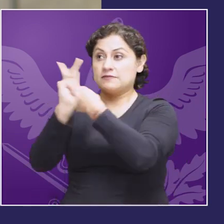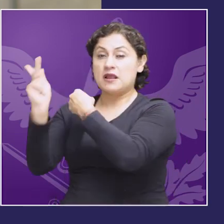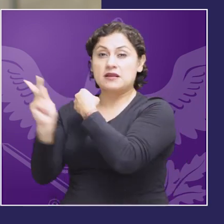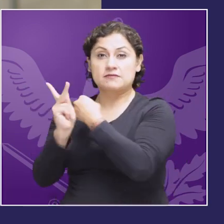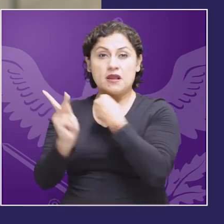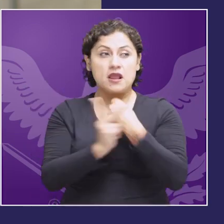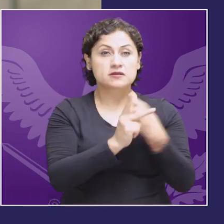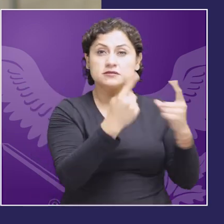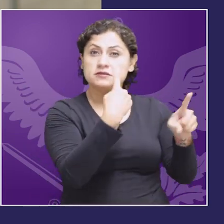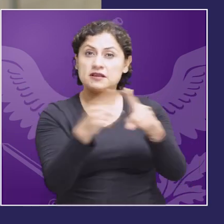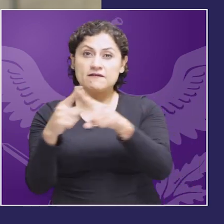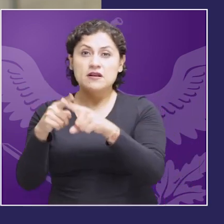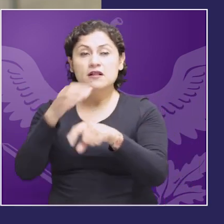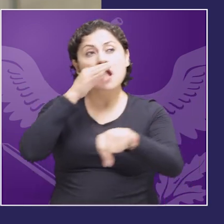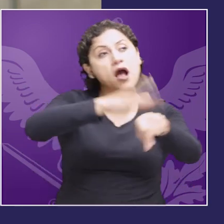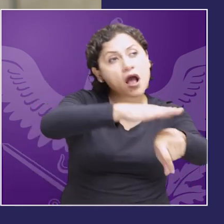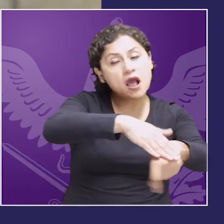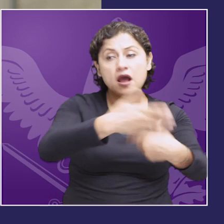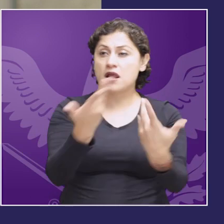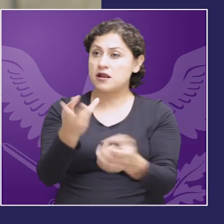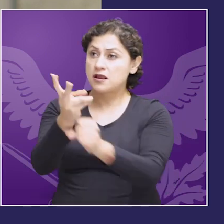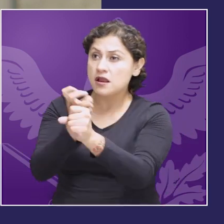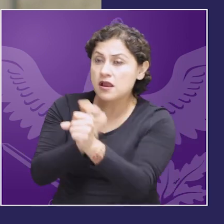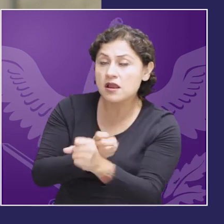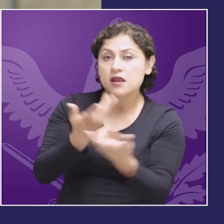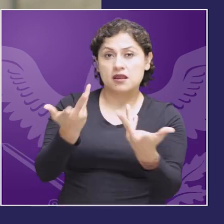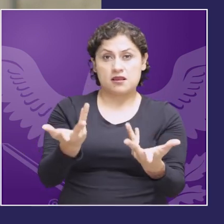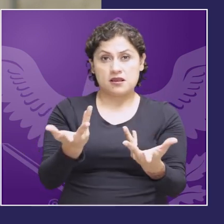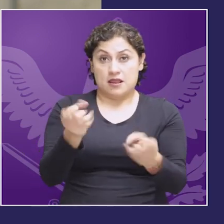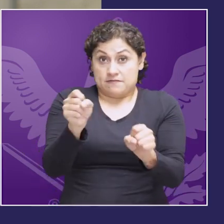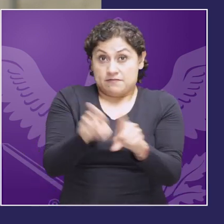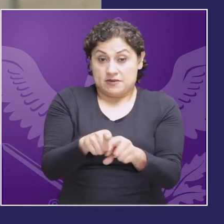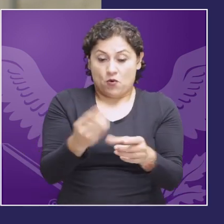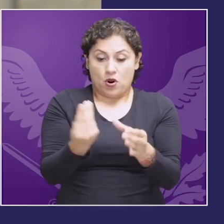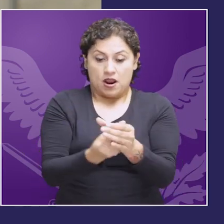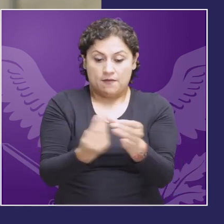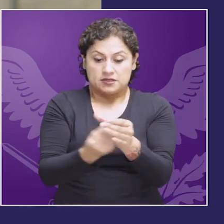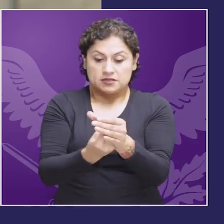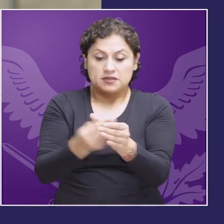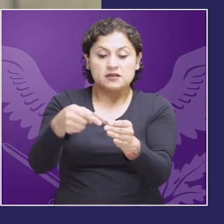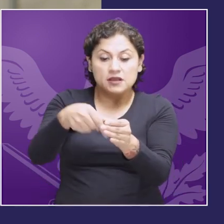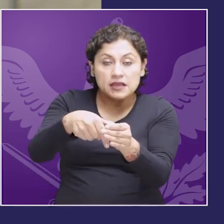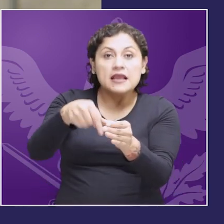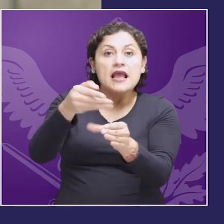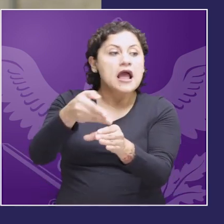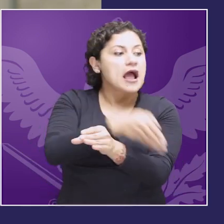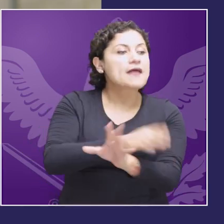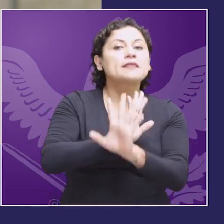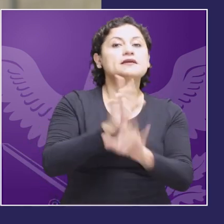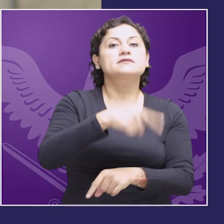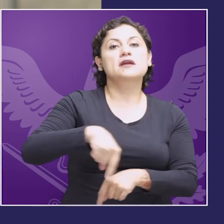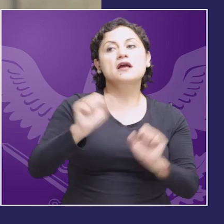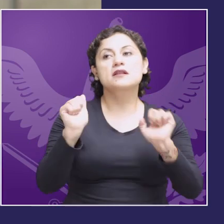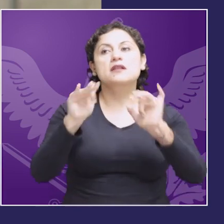lo que hacemos, lo que nos pasamos haciendo los países, invitando, persuadiendo, y cada vez vienen los mismos. O sea, se